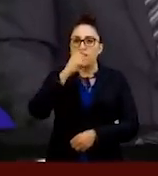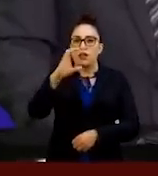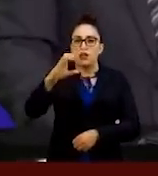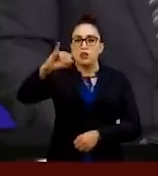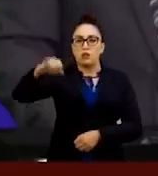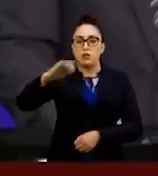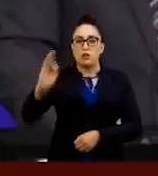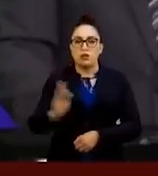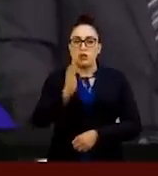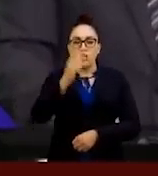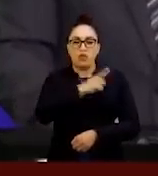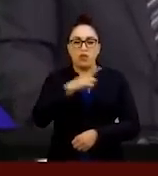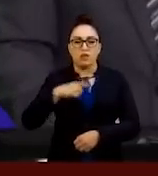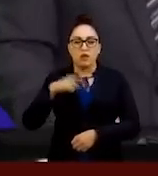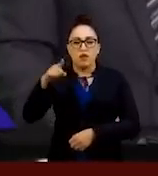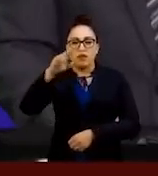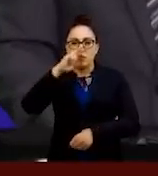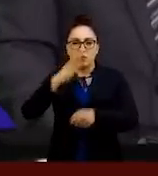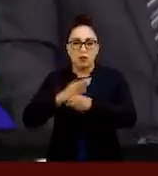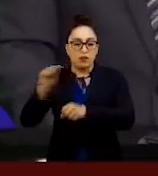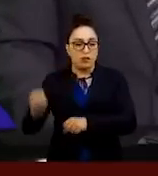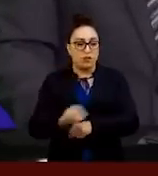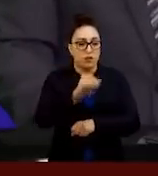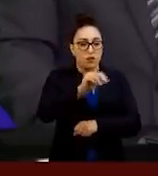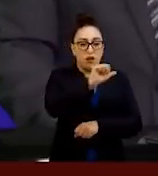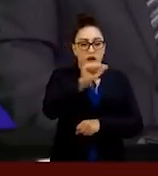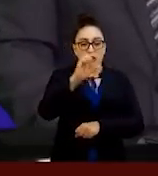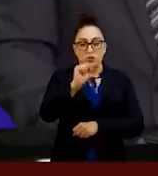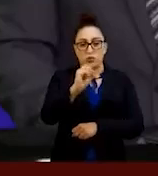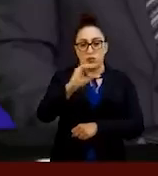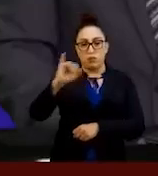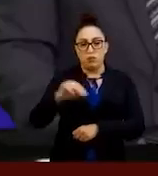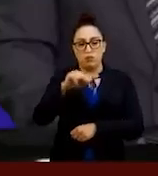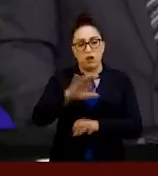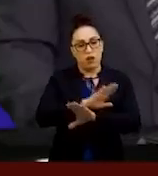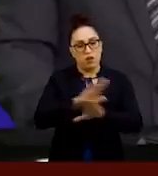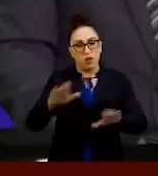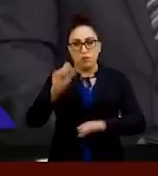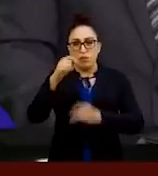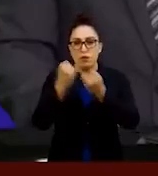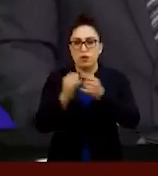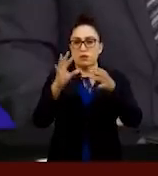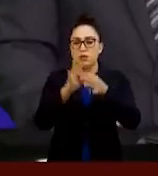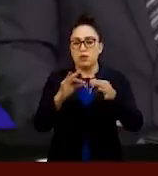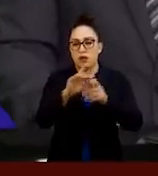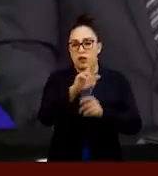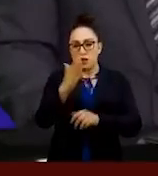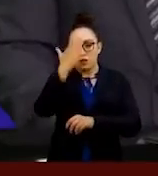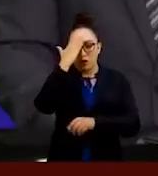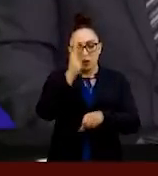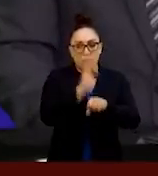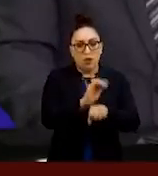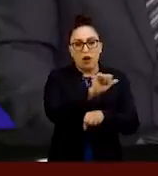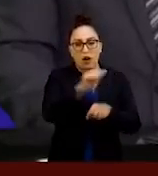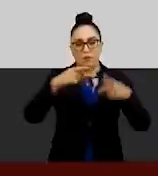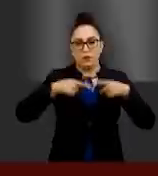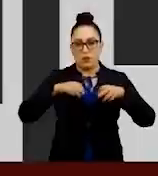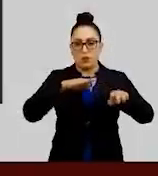Federal deje de estar a cargo de la Suprema Corte de Justicia de la Nación. También destacó la perspectiva de género en el ámbito laboral.